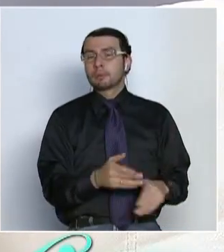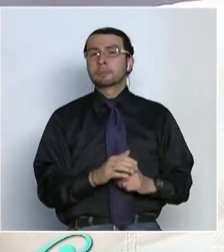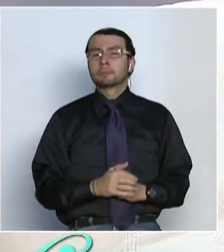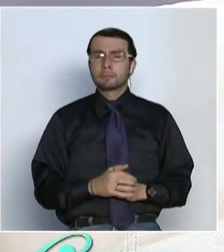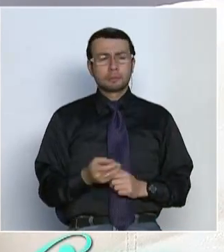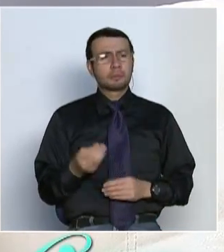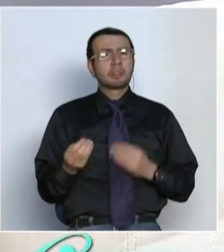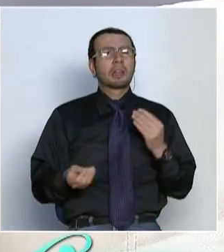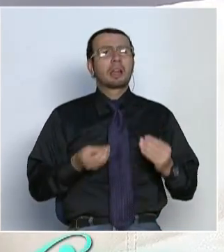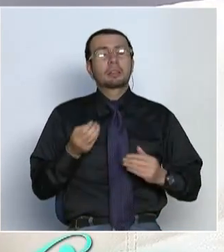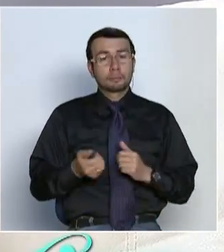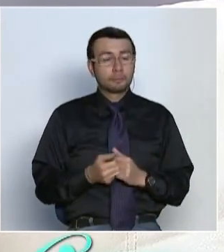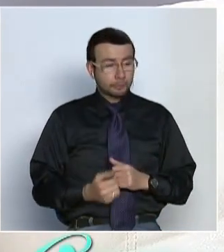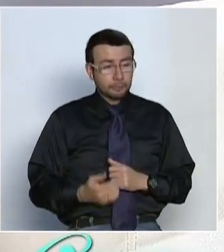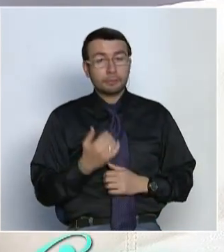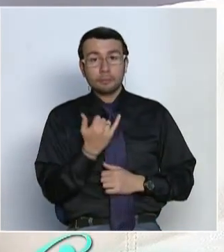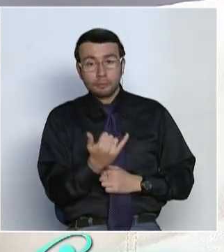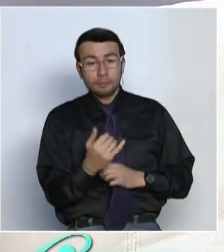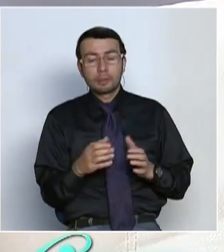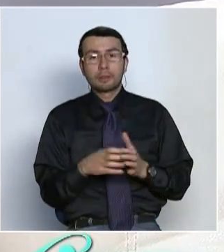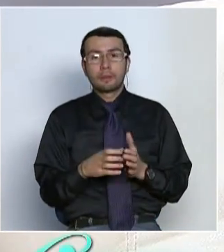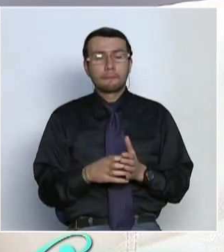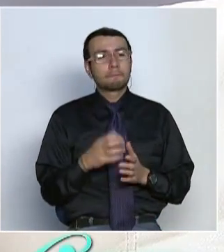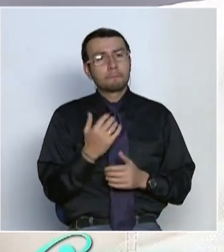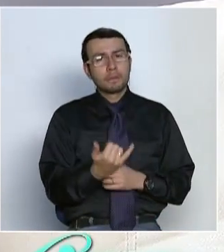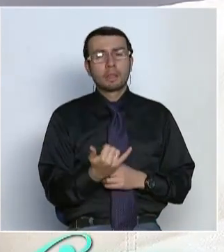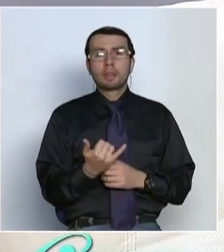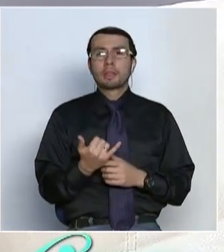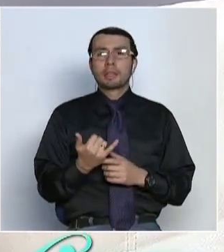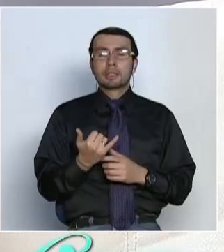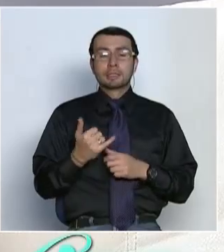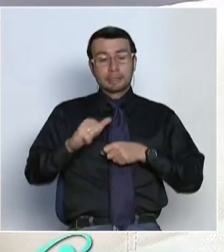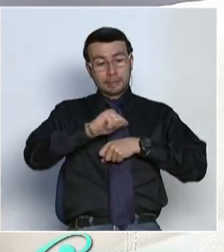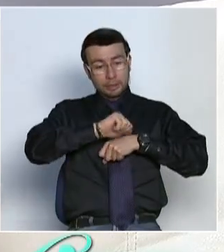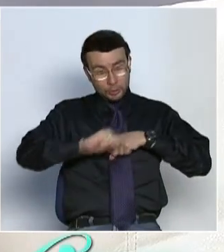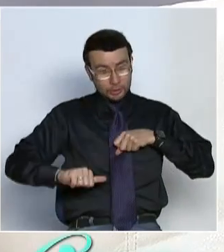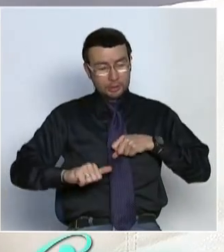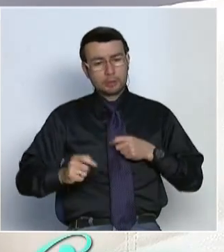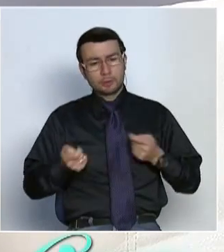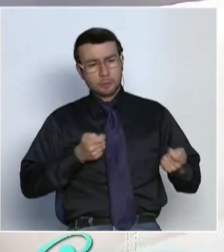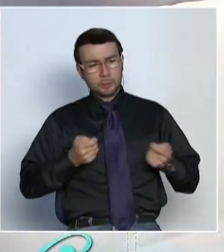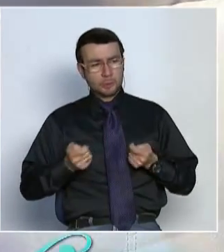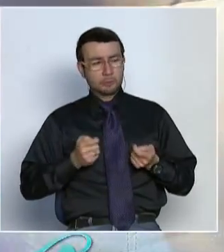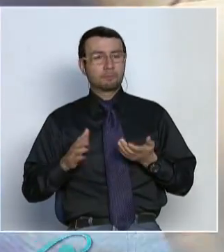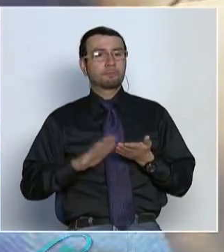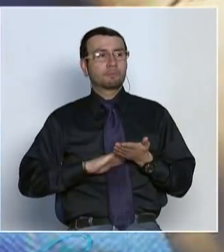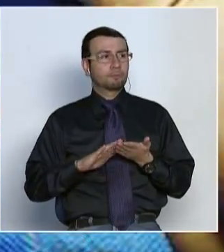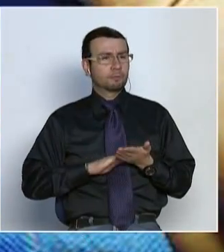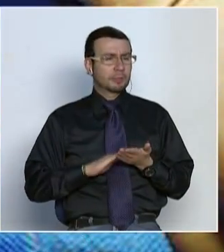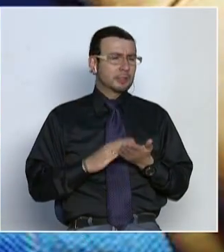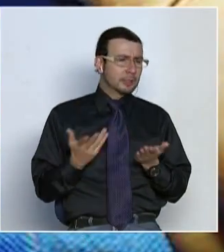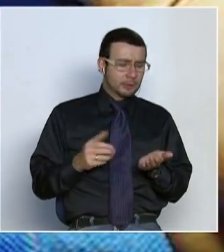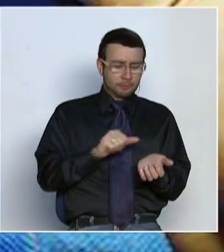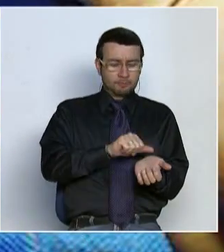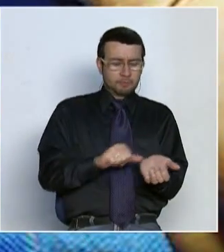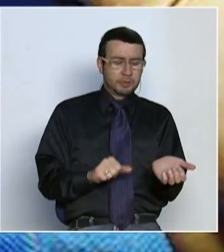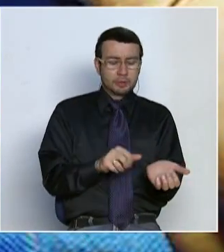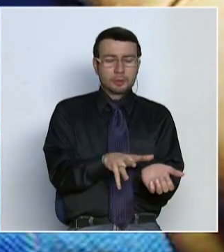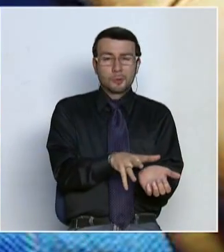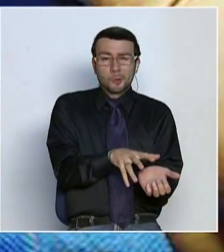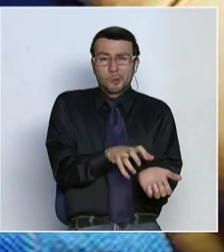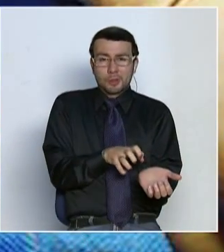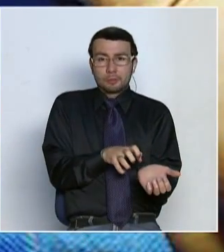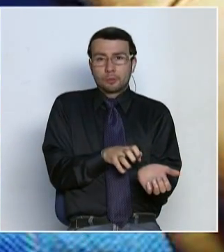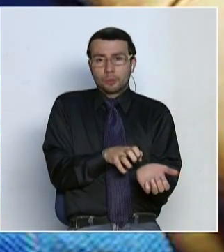Tratamiento, una cirugía para abrir y descompresionar ese nervio. Ese es el tratamiento que